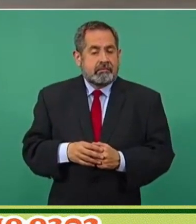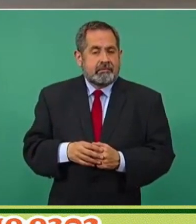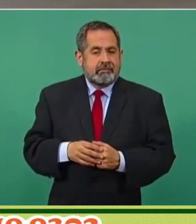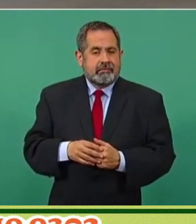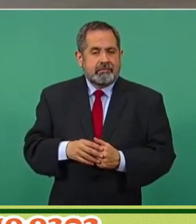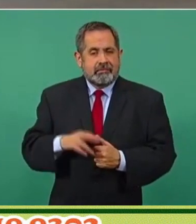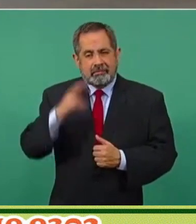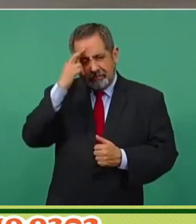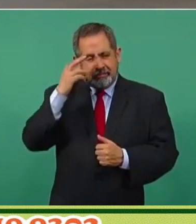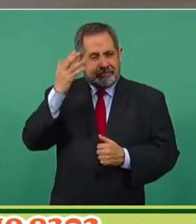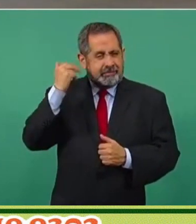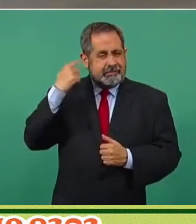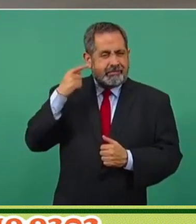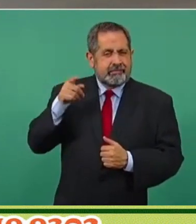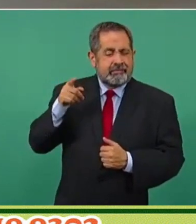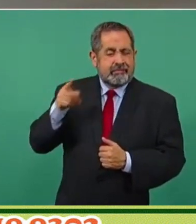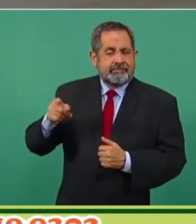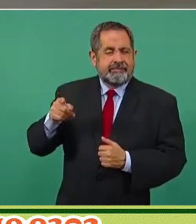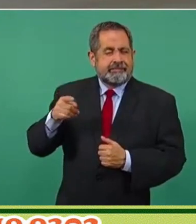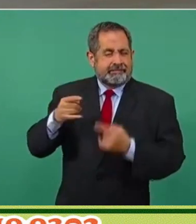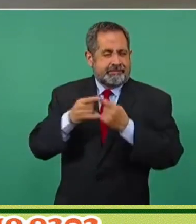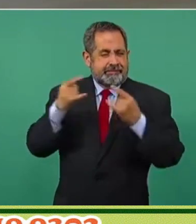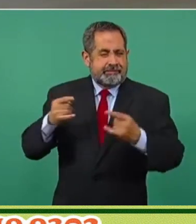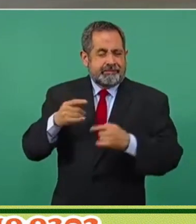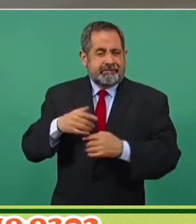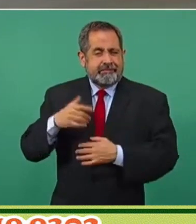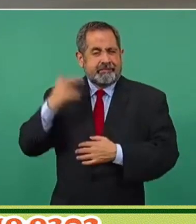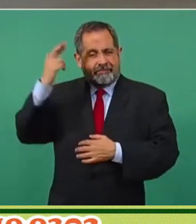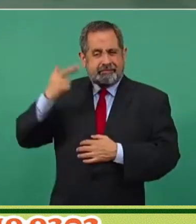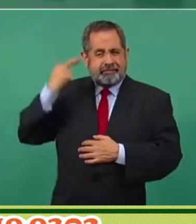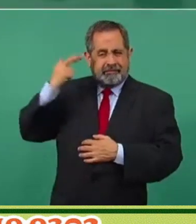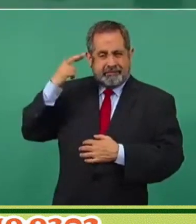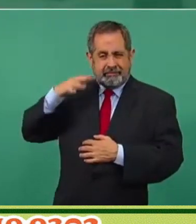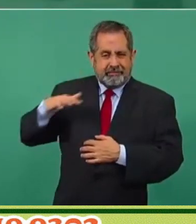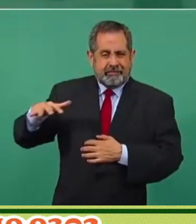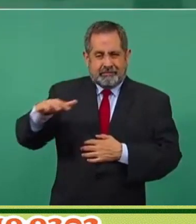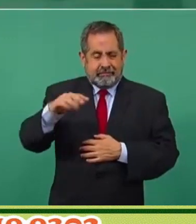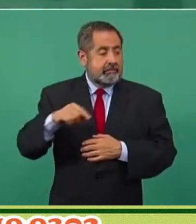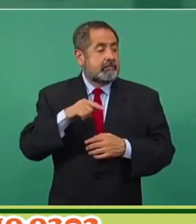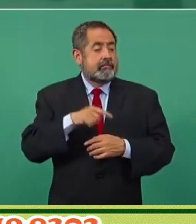se van los pobres a manifestar